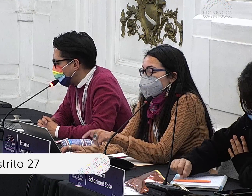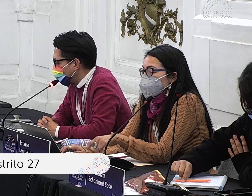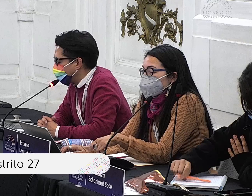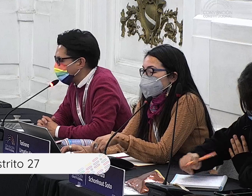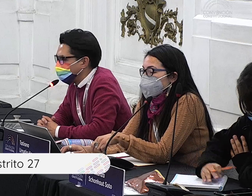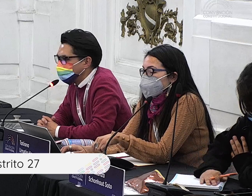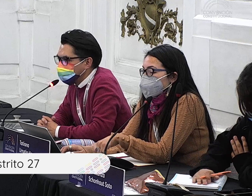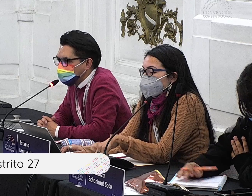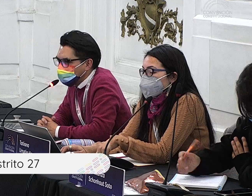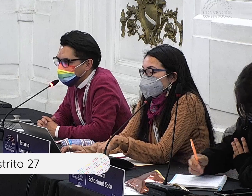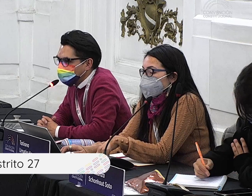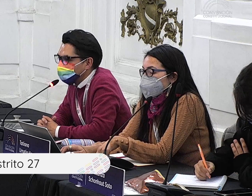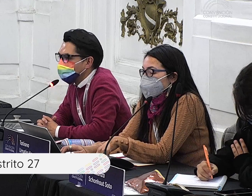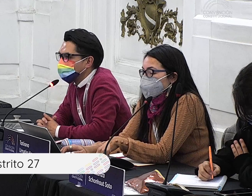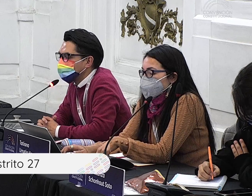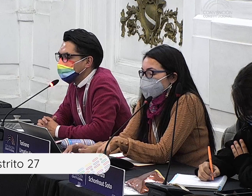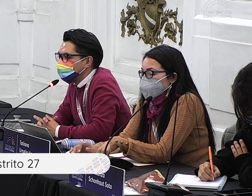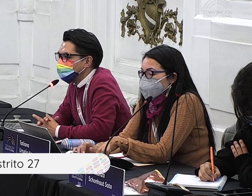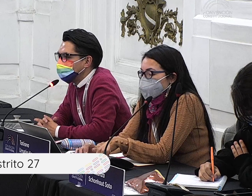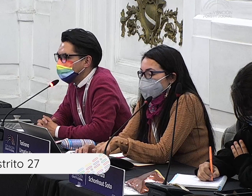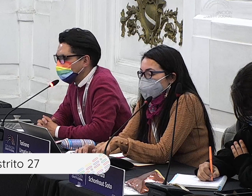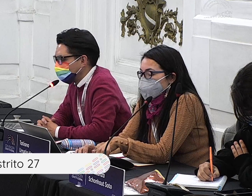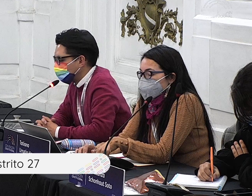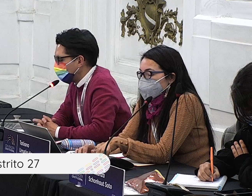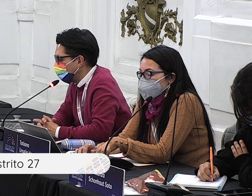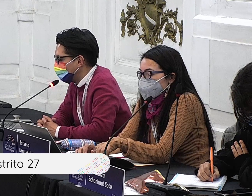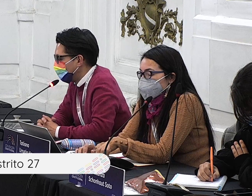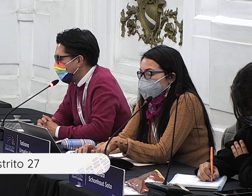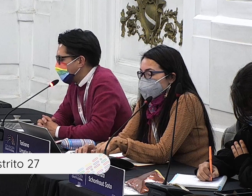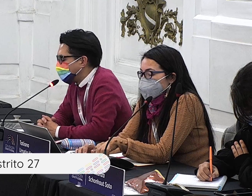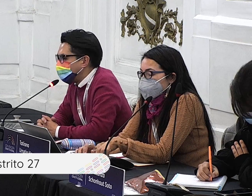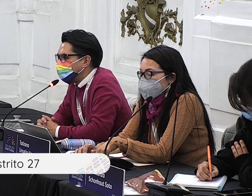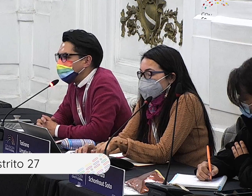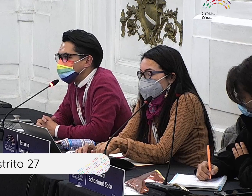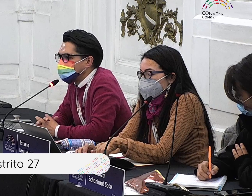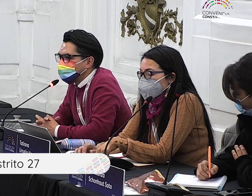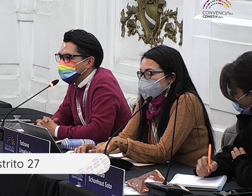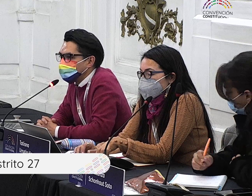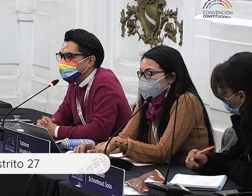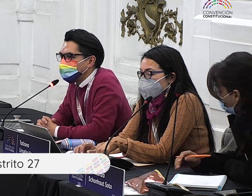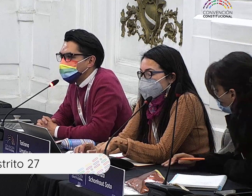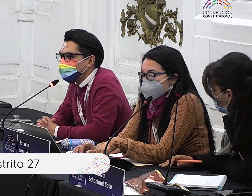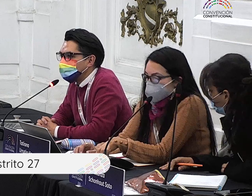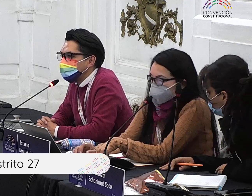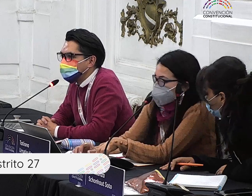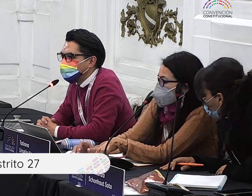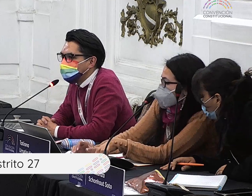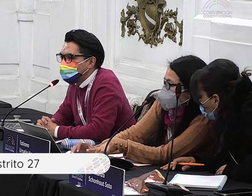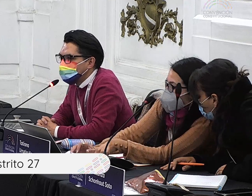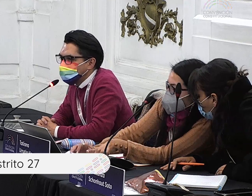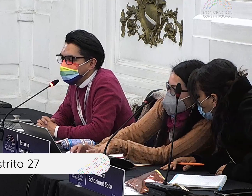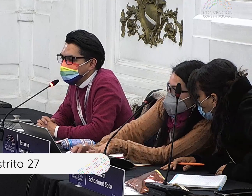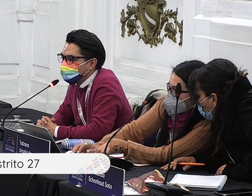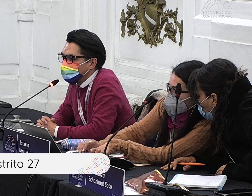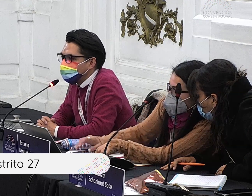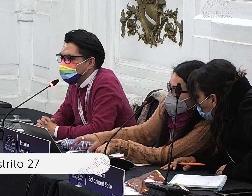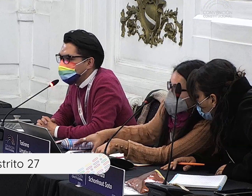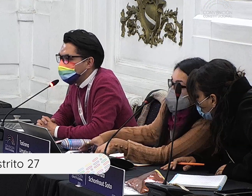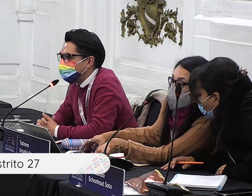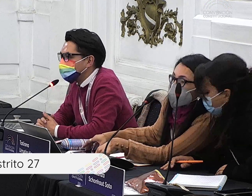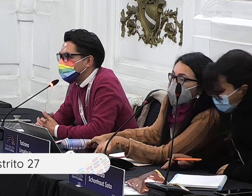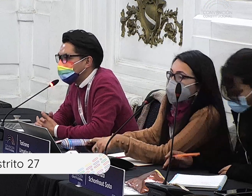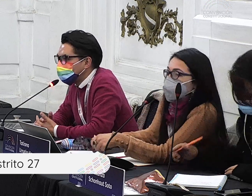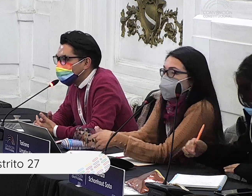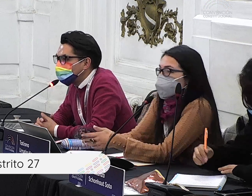Rocío mencionaba algunas cosas como el respeto al nombre social o inhibir discursos de odio, pero eso se puede garantizar a través de